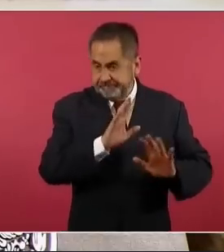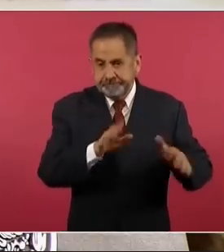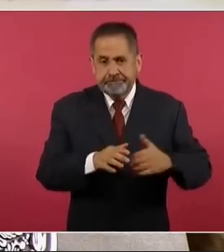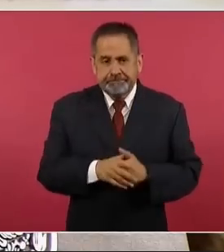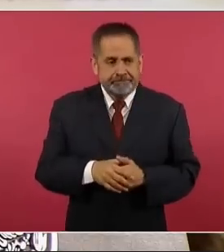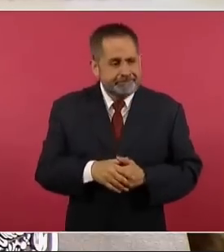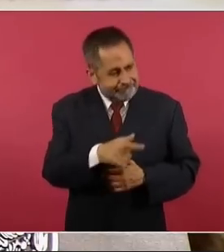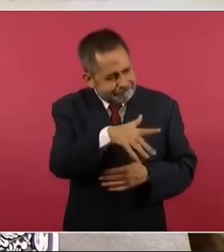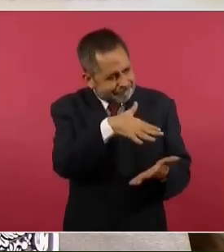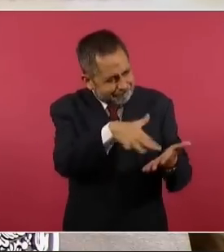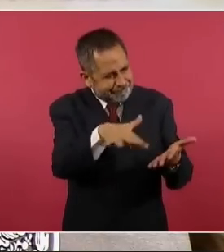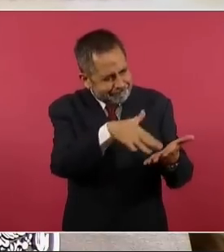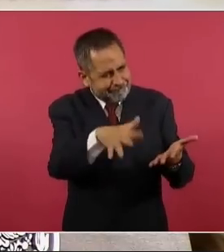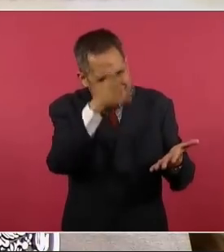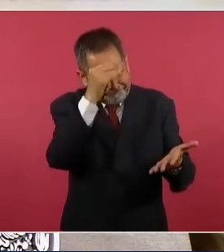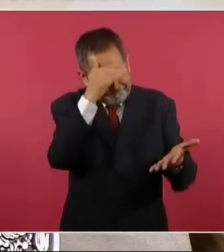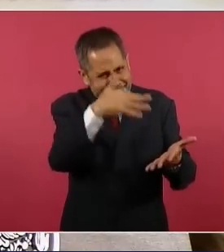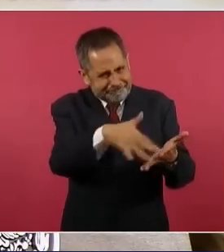Pues que lea